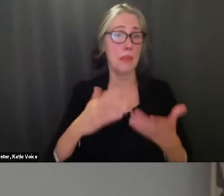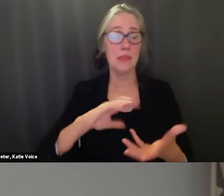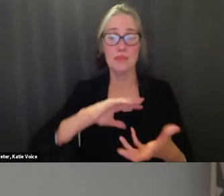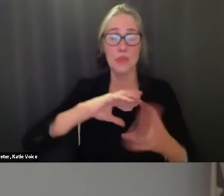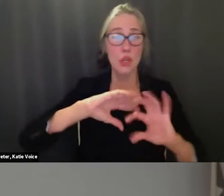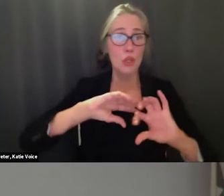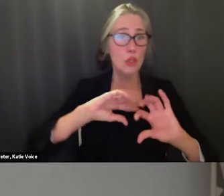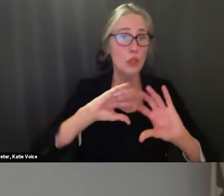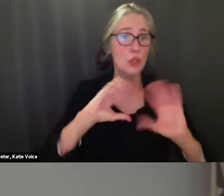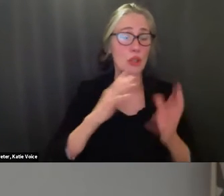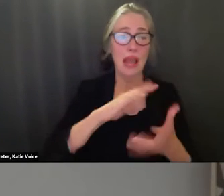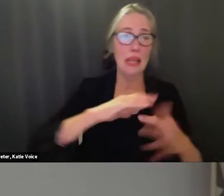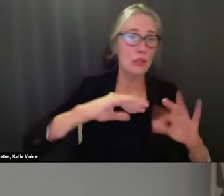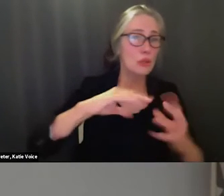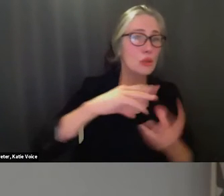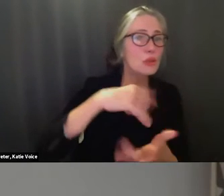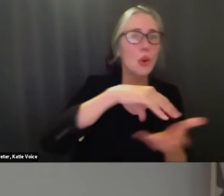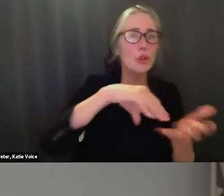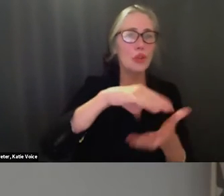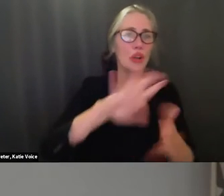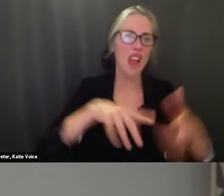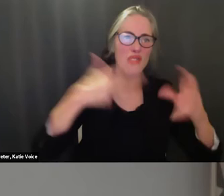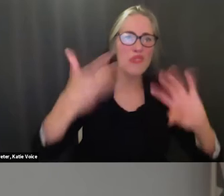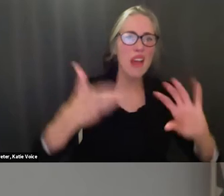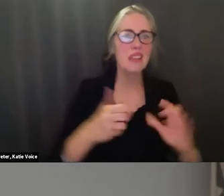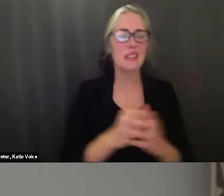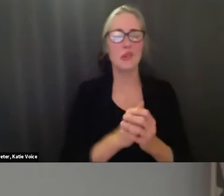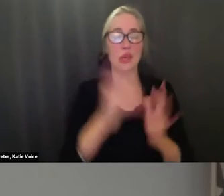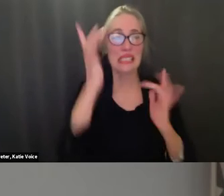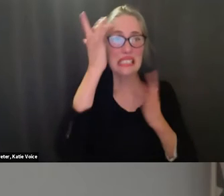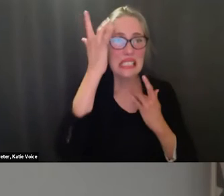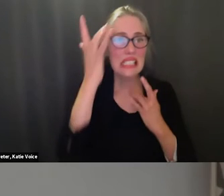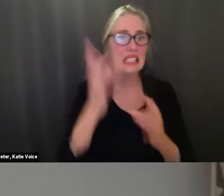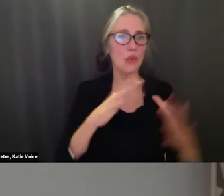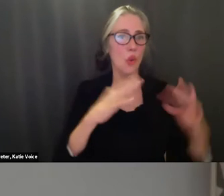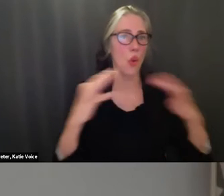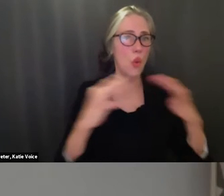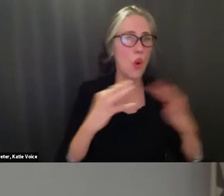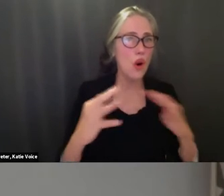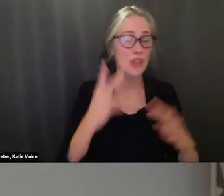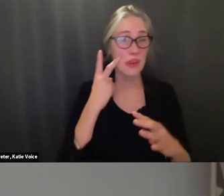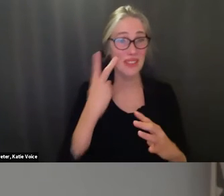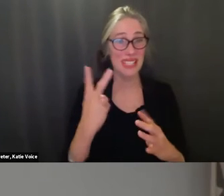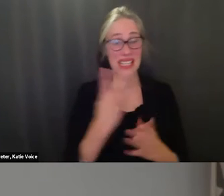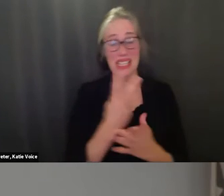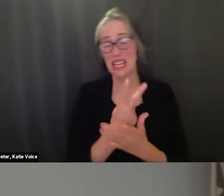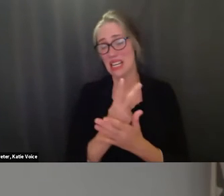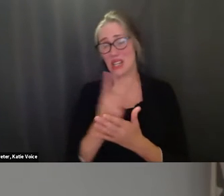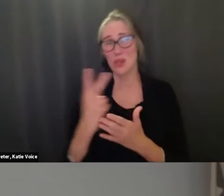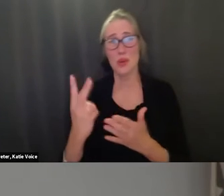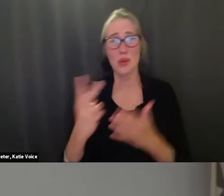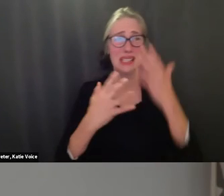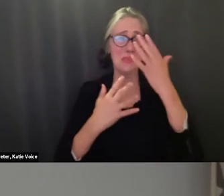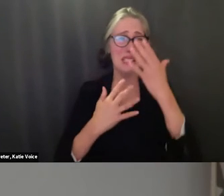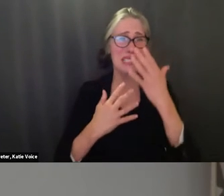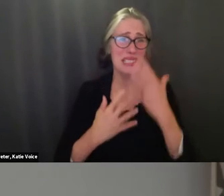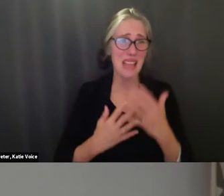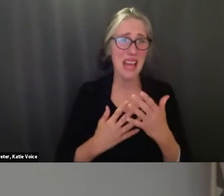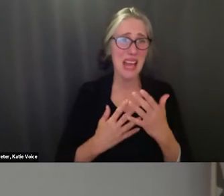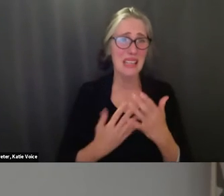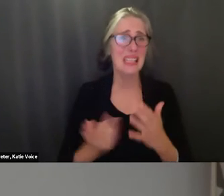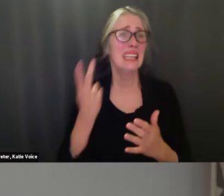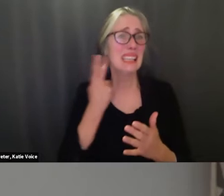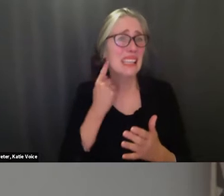por el descontento social, la recesión económica o la guerra en otros países. Y en las últimas dos semanas me